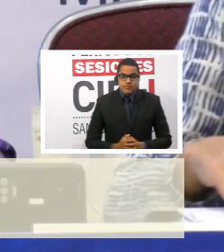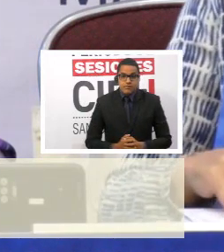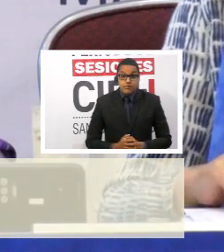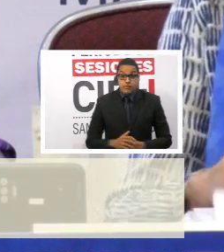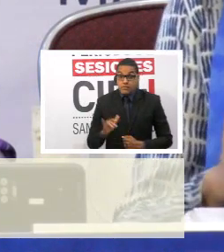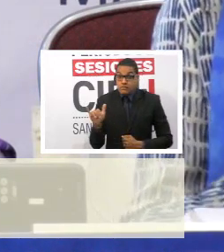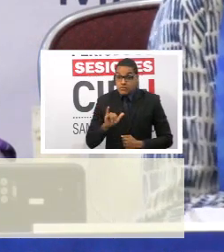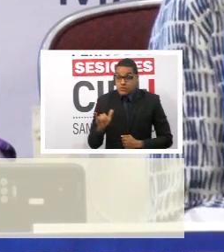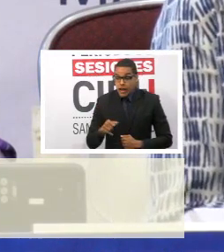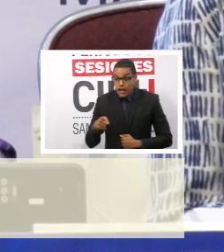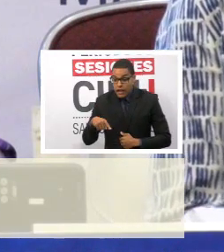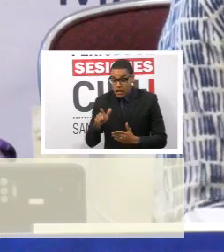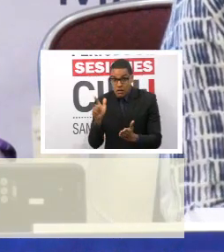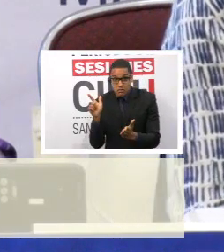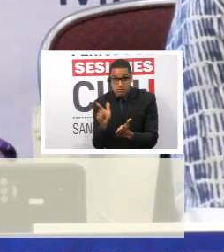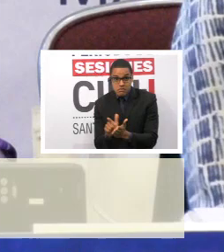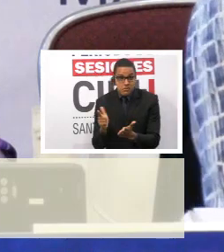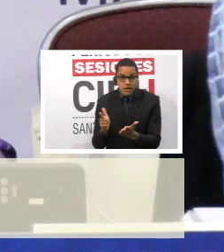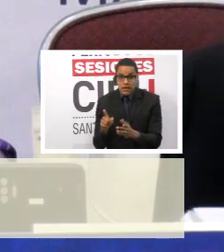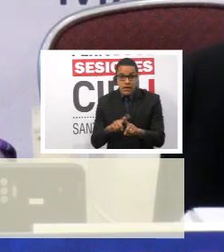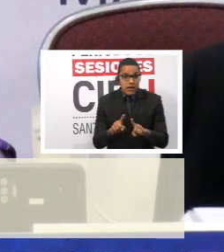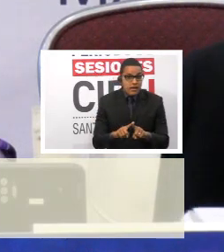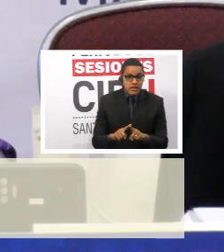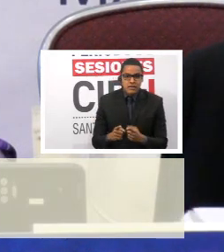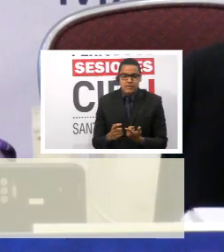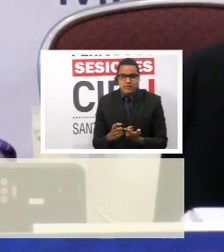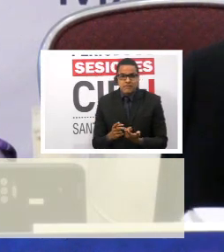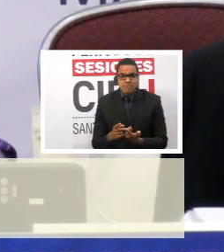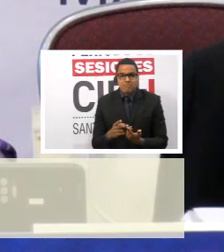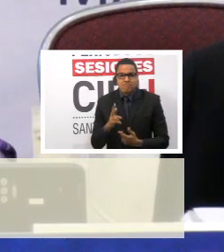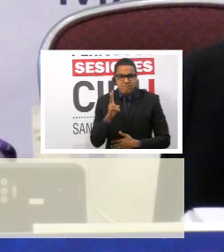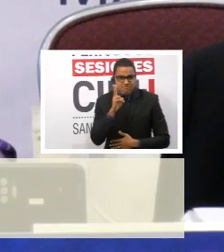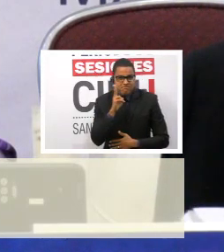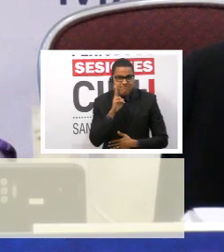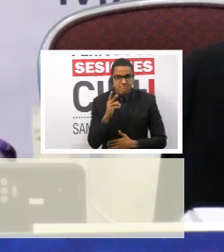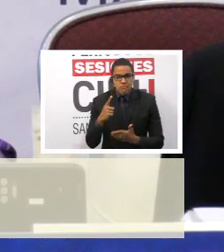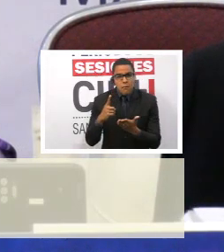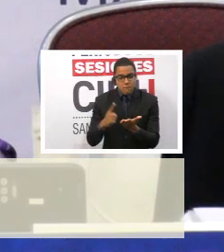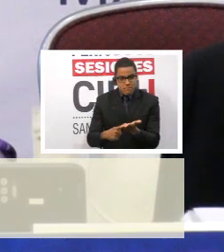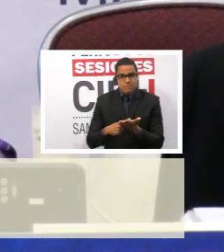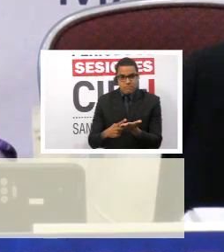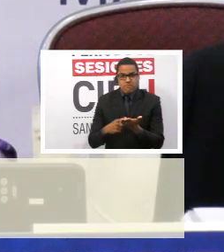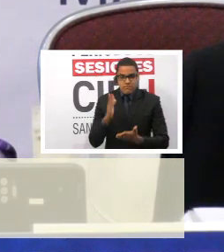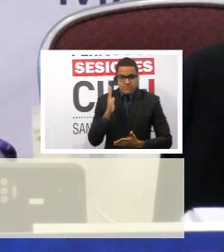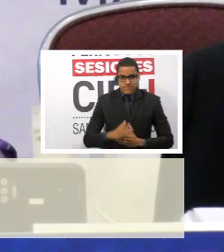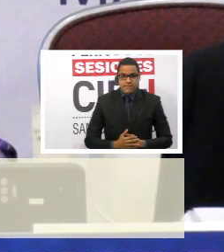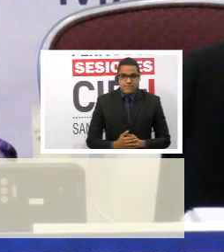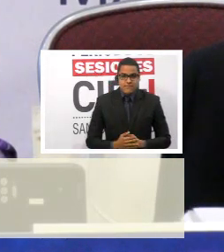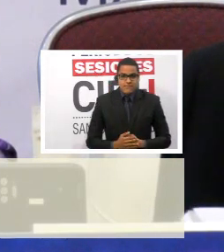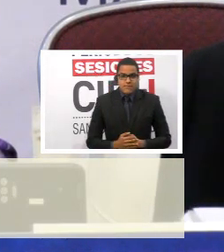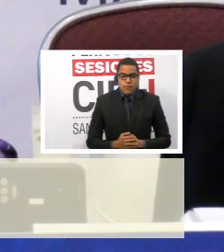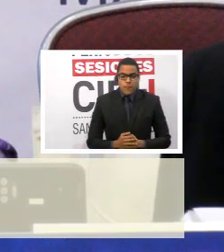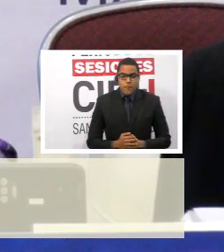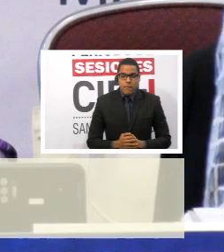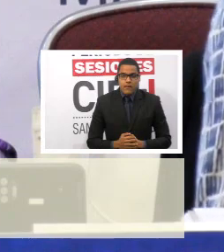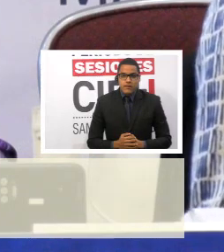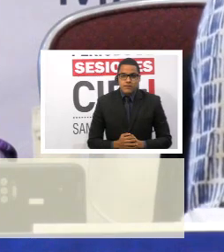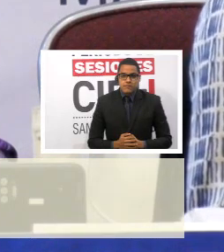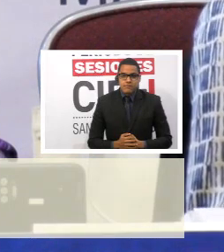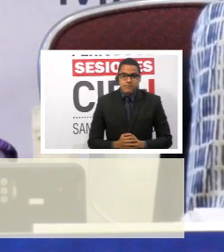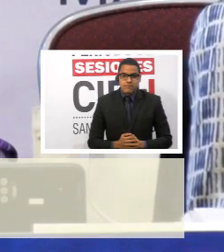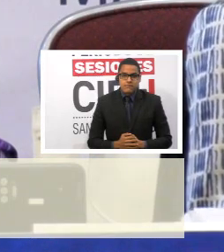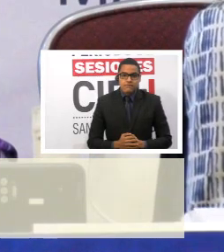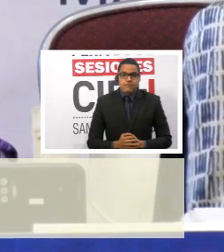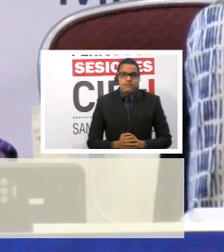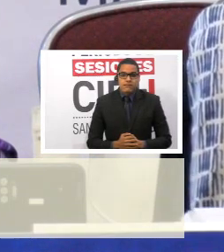economic solucionan contrólate which would be college baile implementation regresar fiscal policías